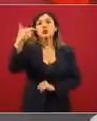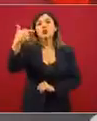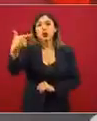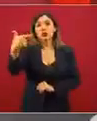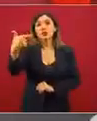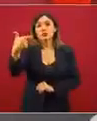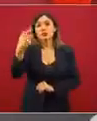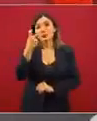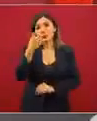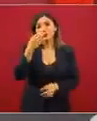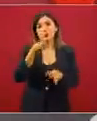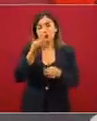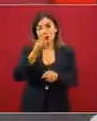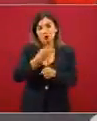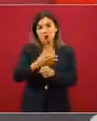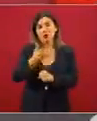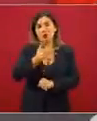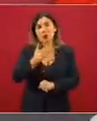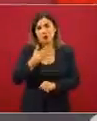Así estamos.